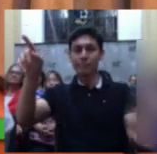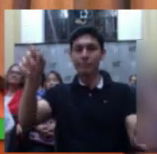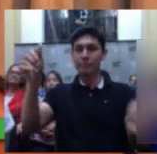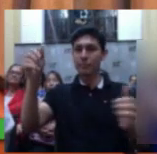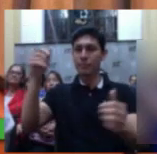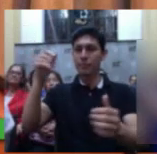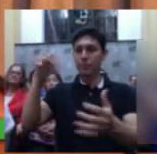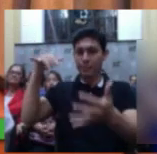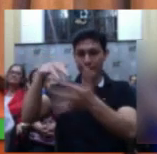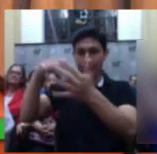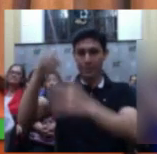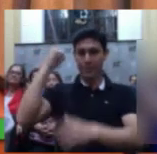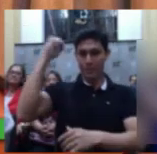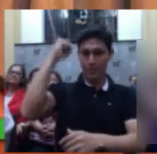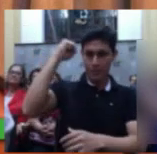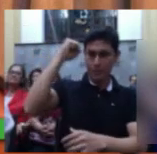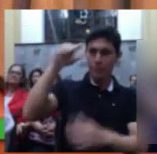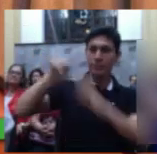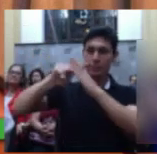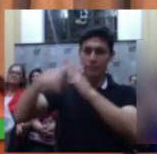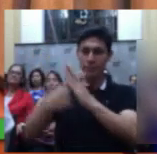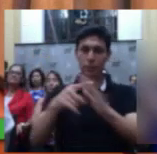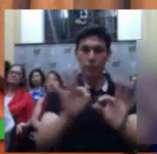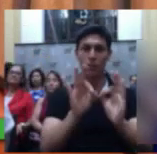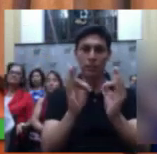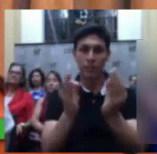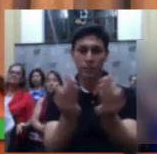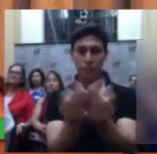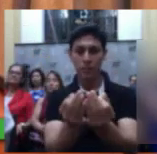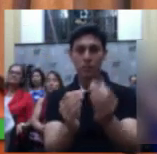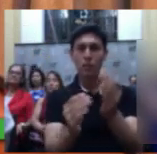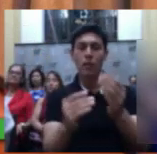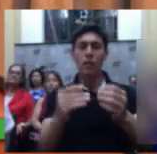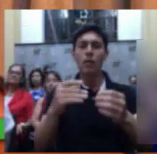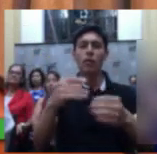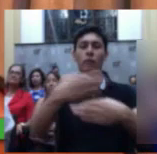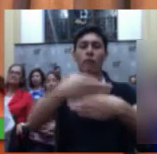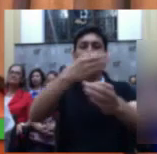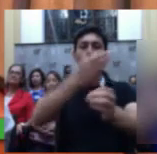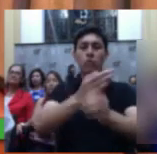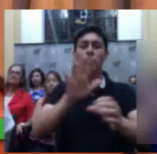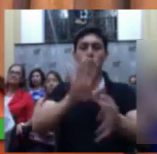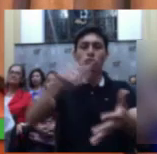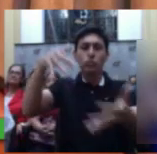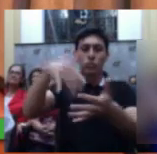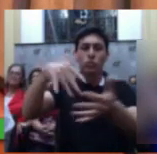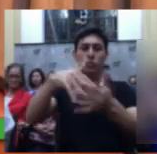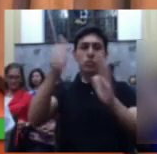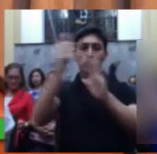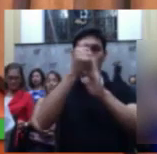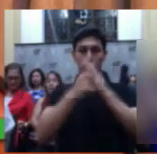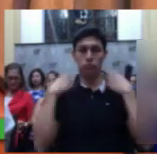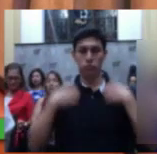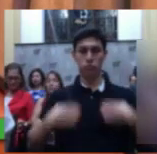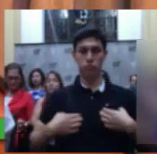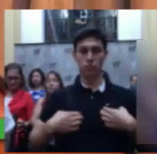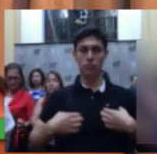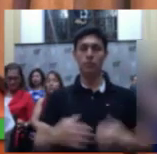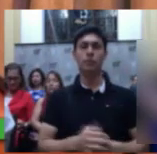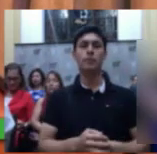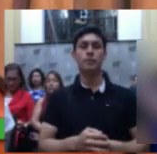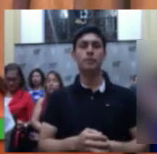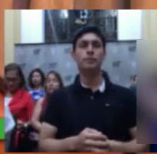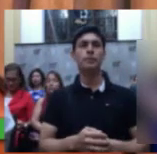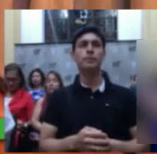derecho, el inicio de una familia, la aventura de formar su propio estudio de abogados. Cualquiera de esos hitos tiene